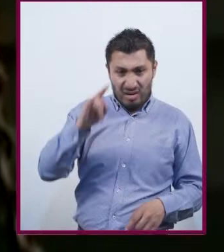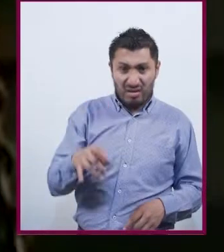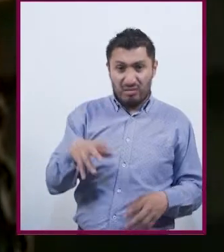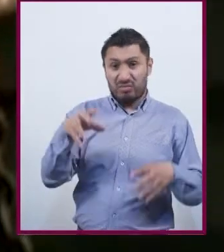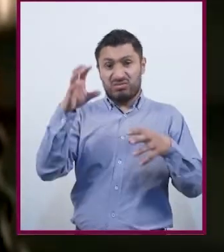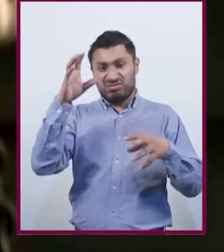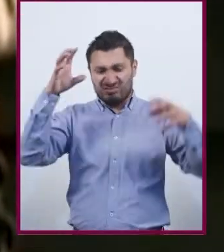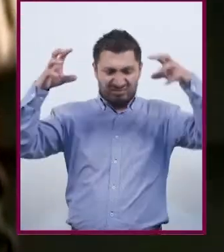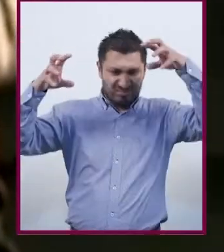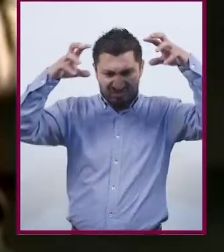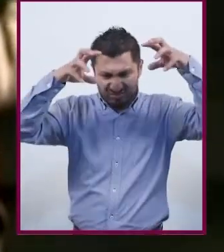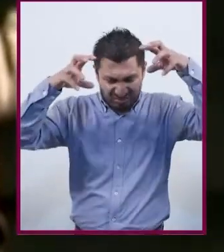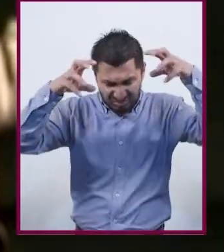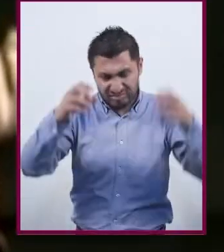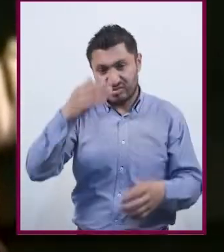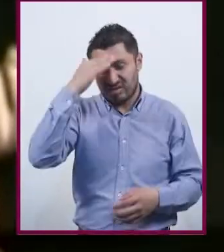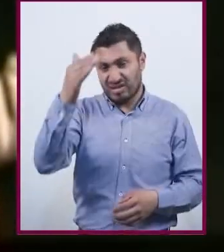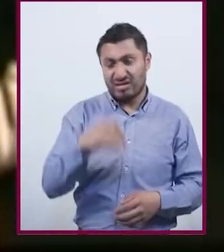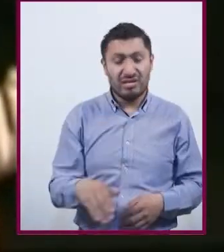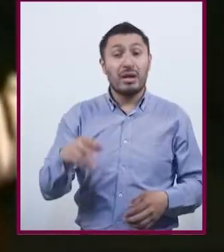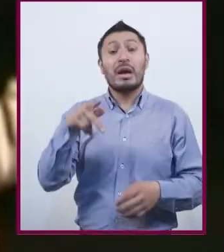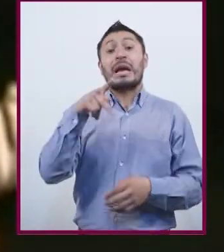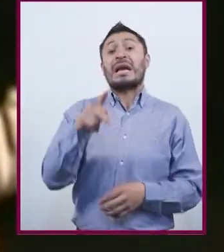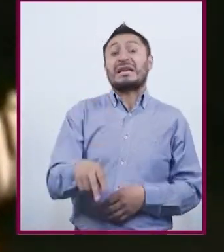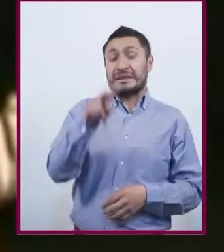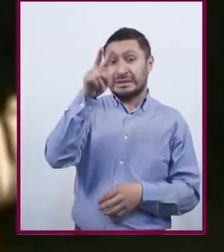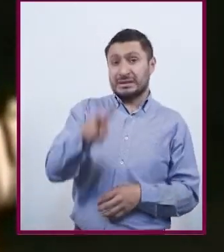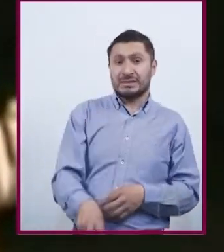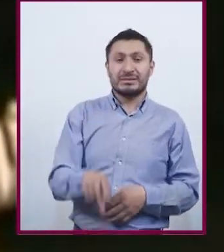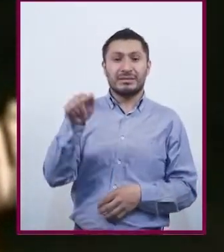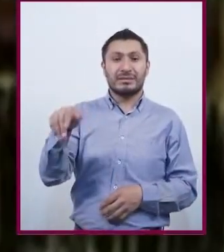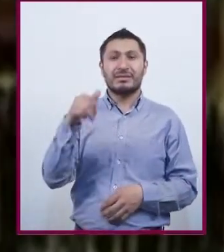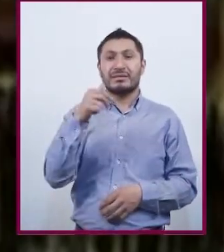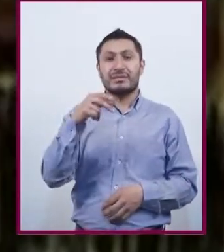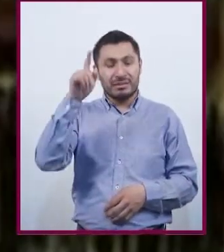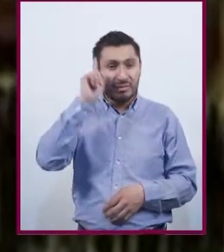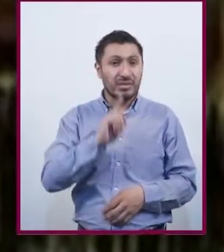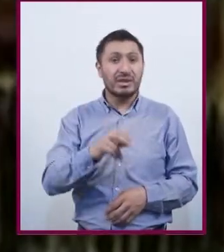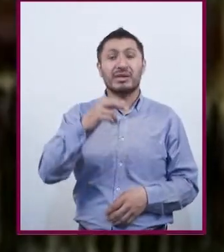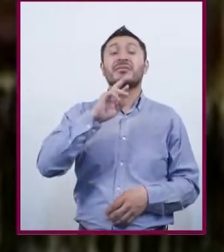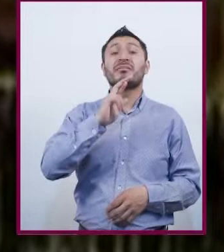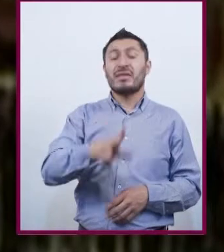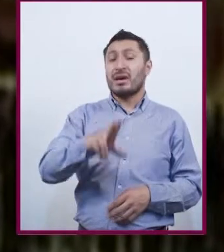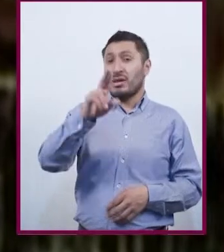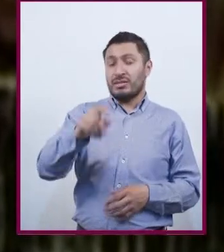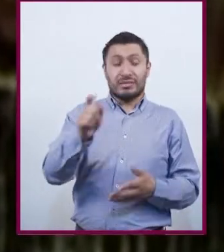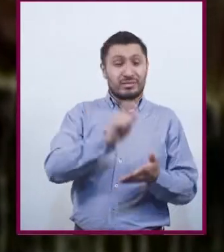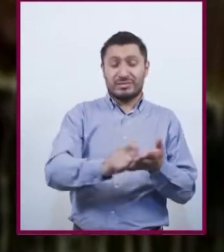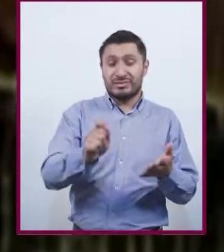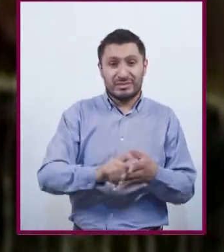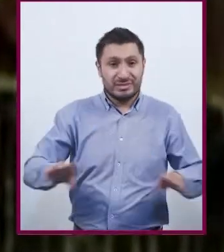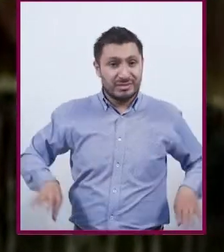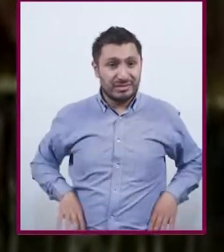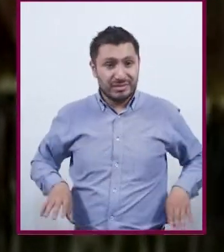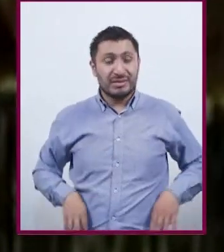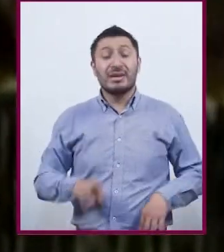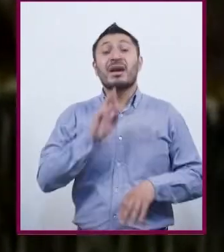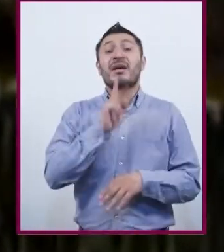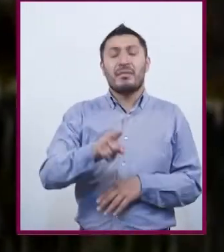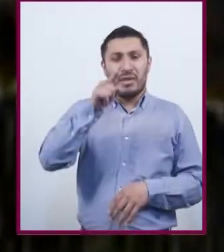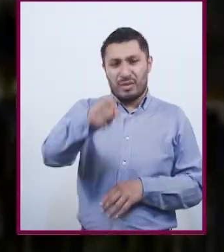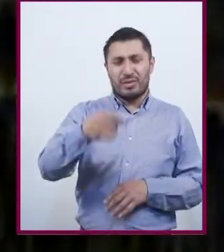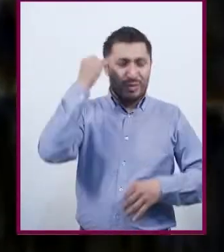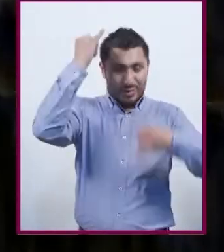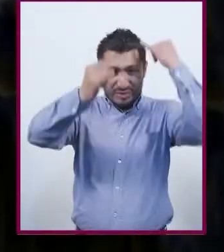engendro, criatura u horrendo huésped. Y es tan horroroso que su autora prefiere no describirlo. Mucho mejor que el lector